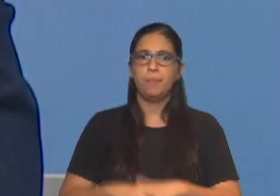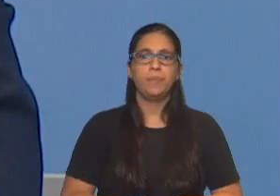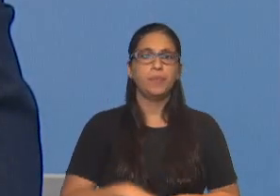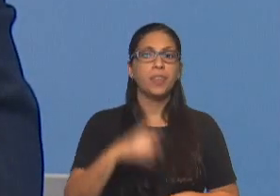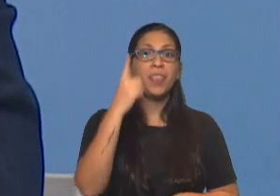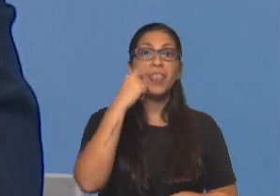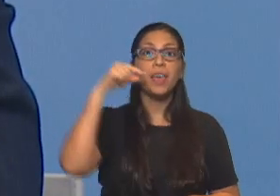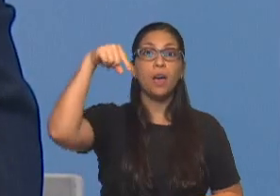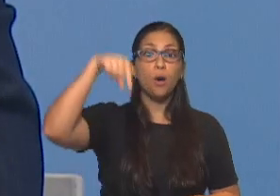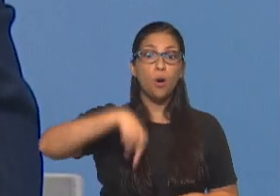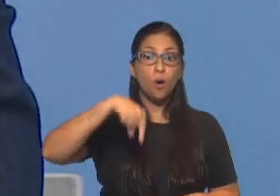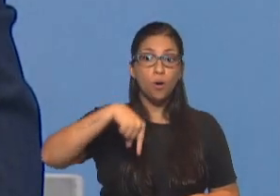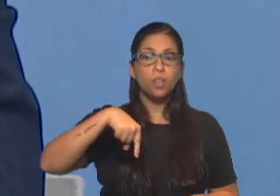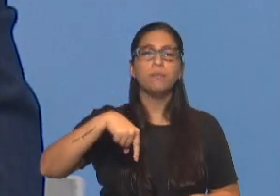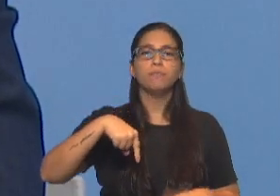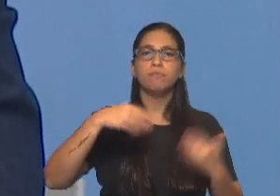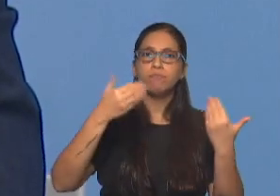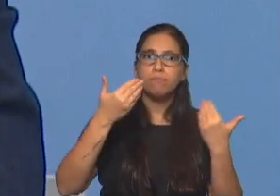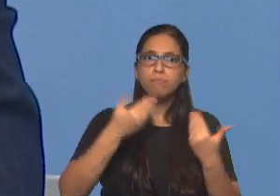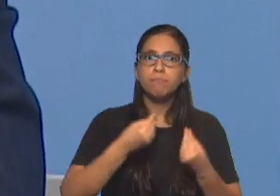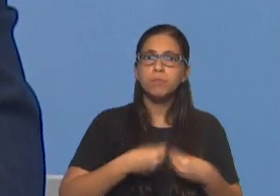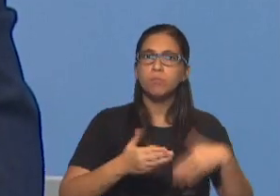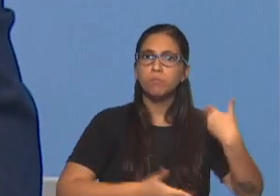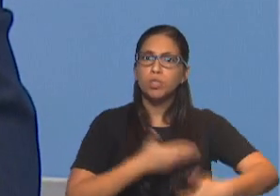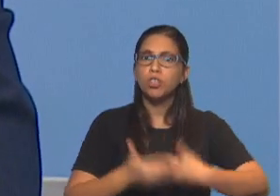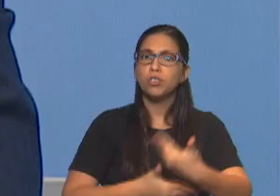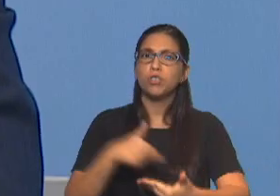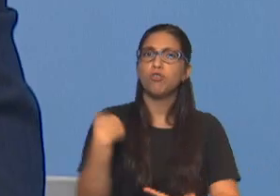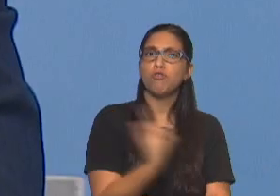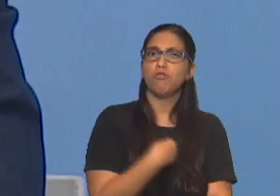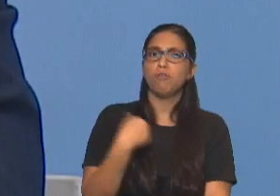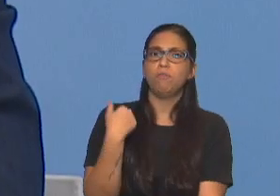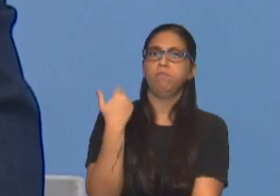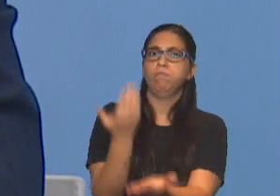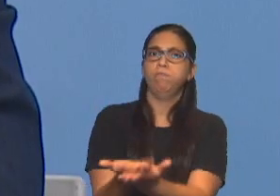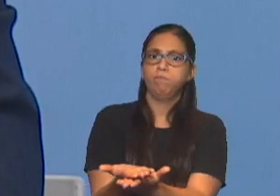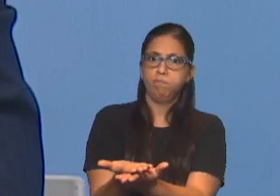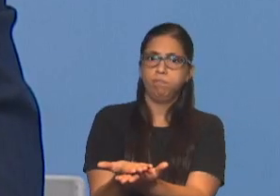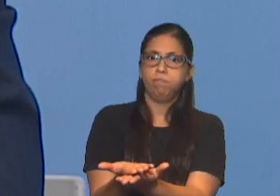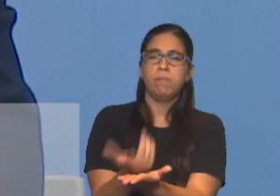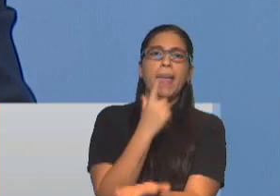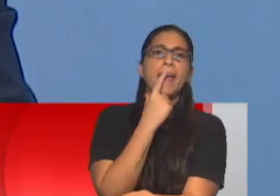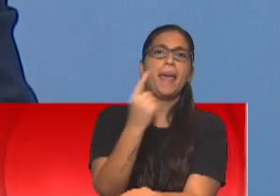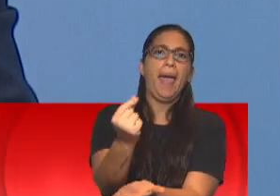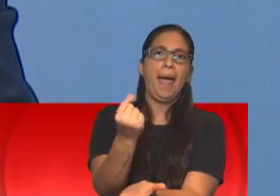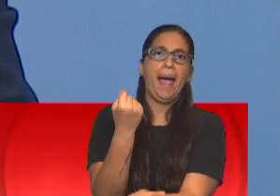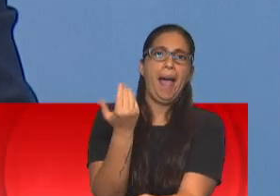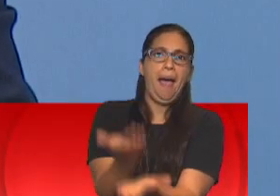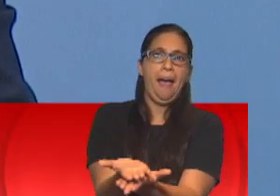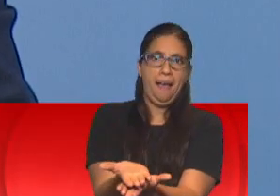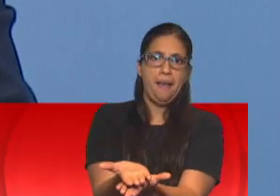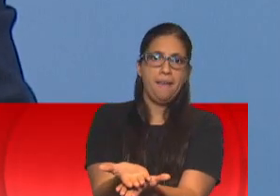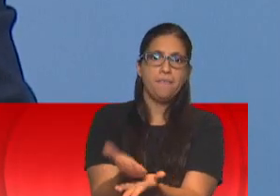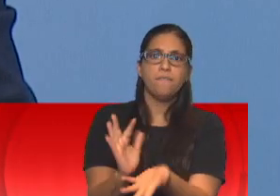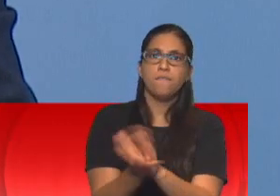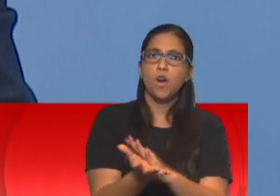la fecha, en este proceso, lo que hemos hecho es presentar un recurso de queja. Es una